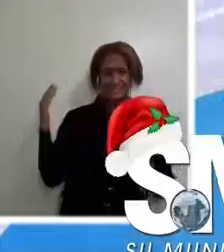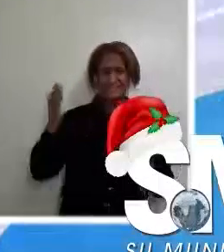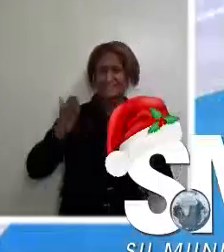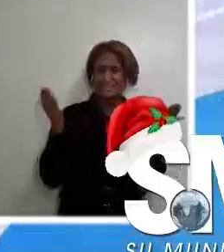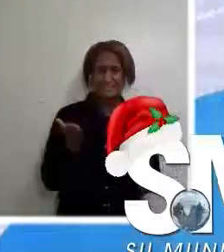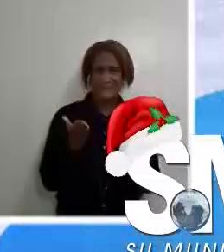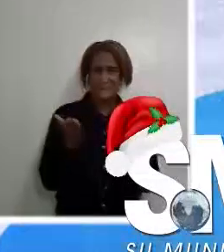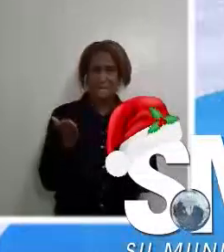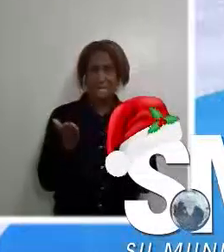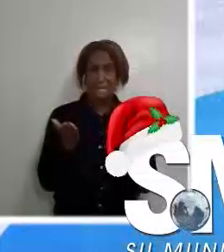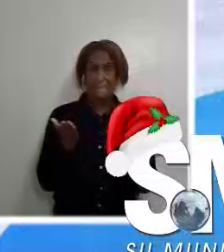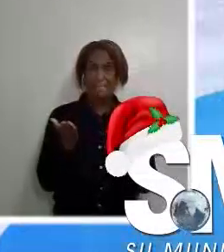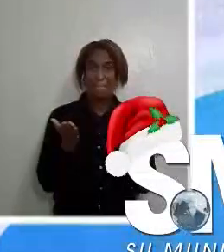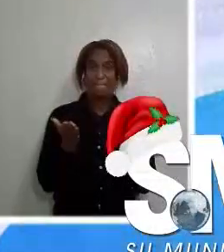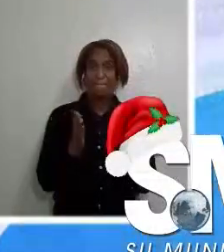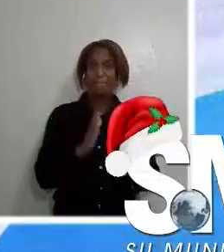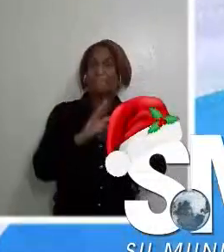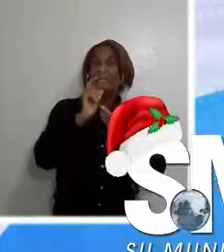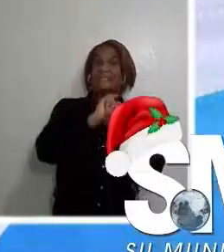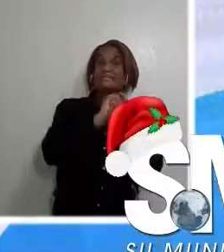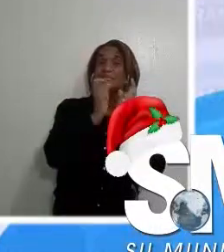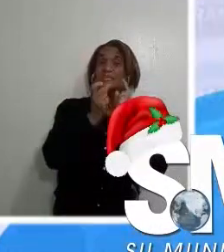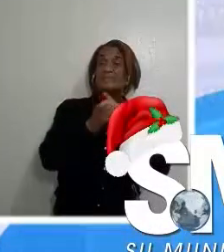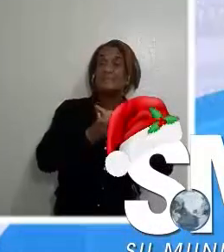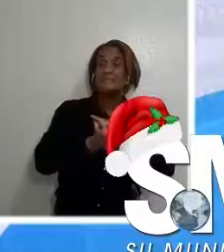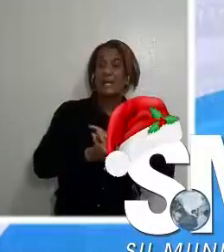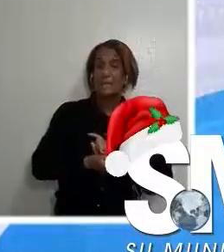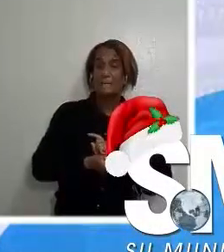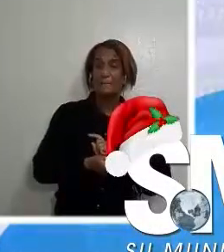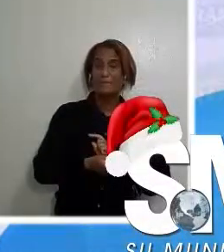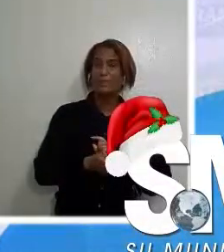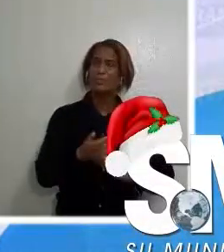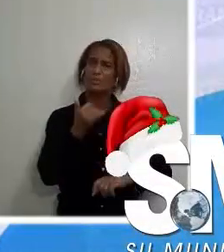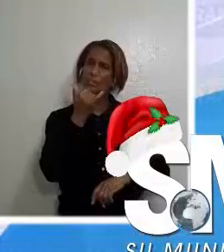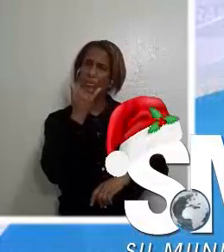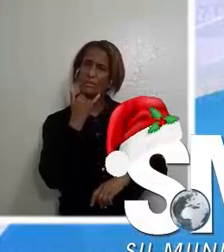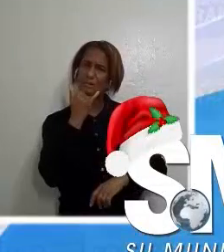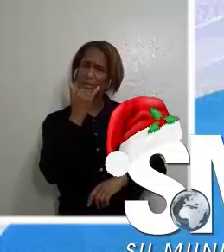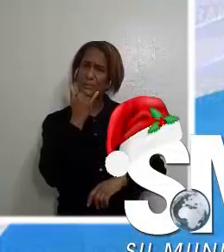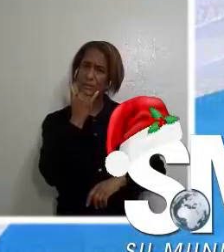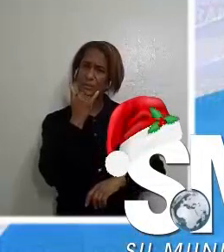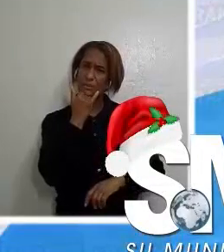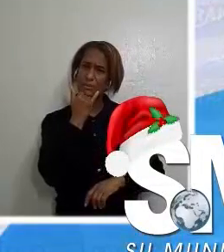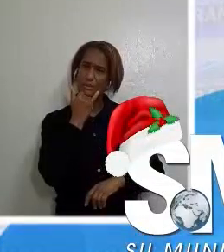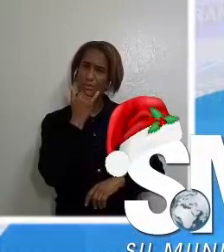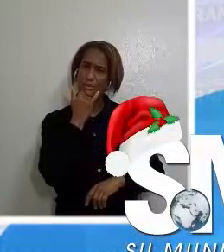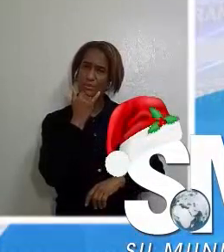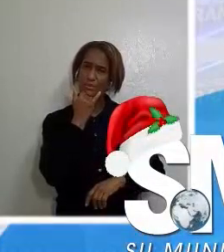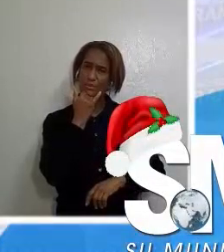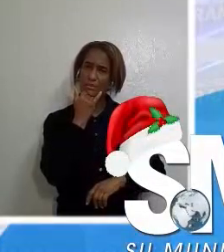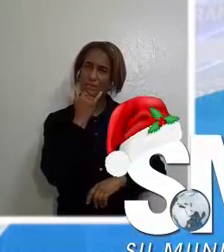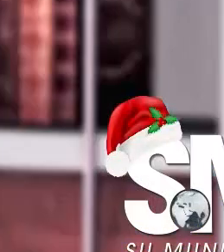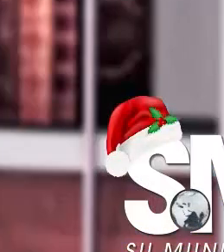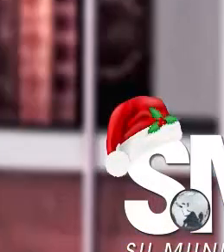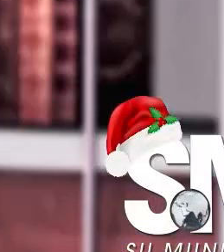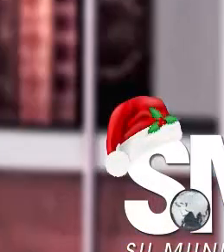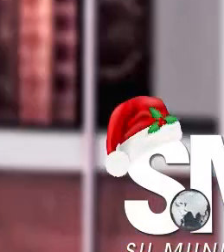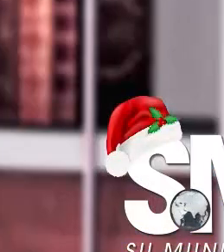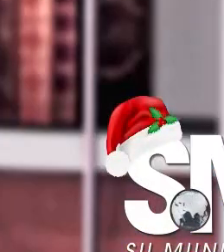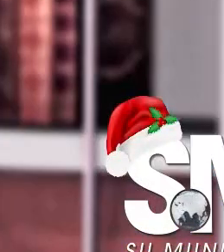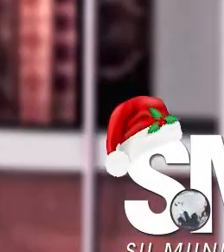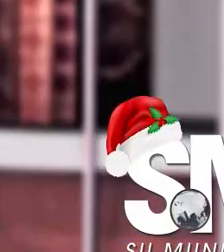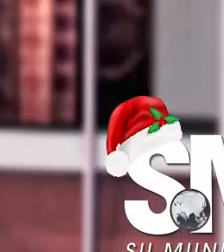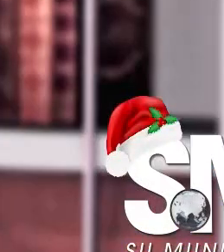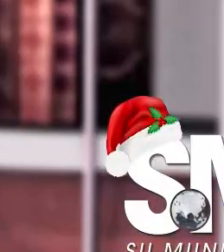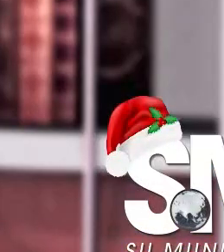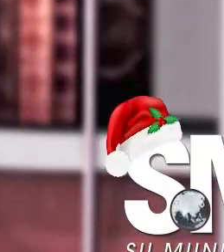trata de llevar en cada una de sus expresiones entonces yo espero que tanto el gobierno